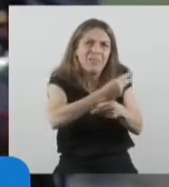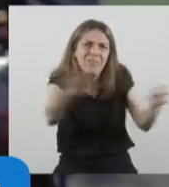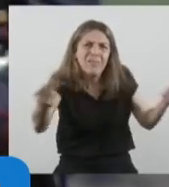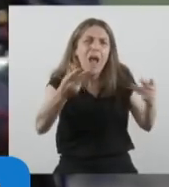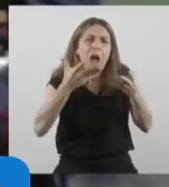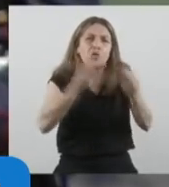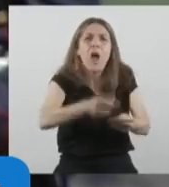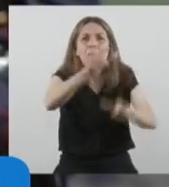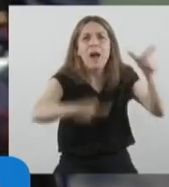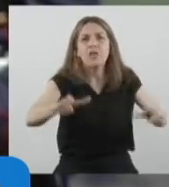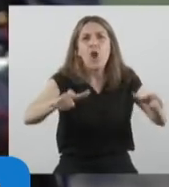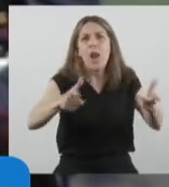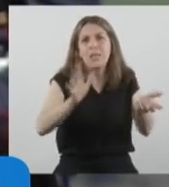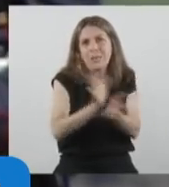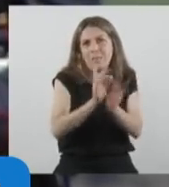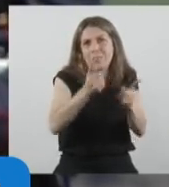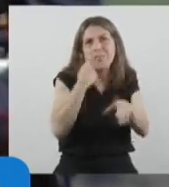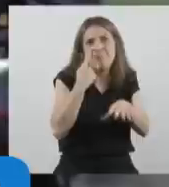a nuestros compatriotas